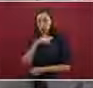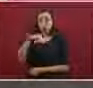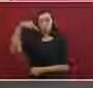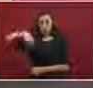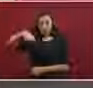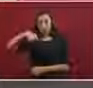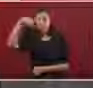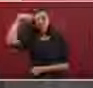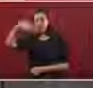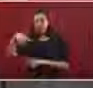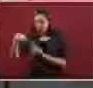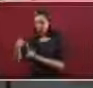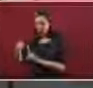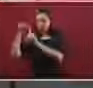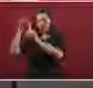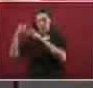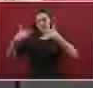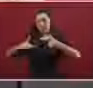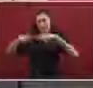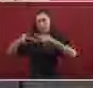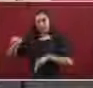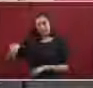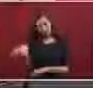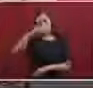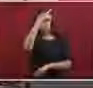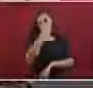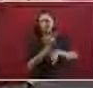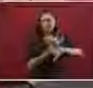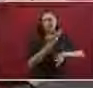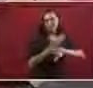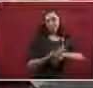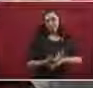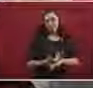Acerca del comportamiento de los padres